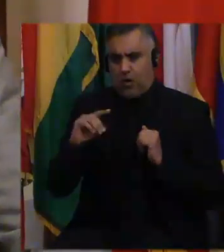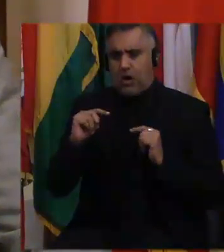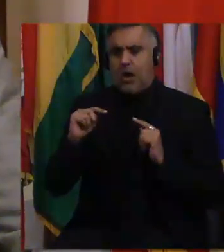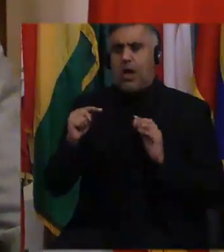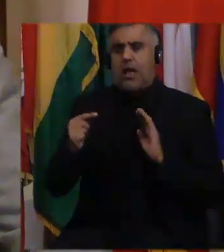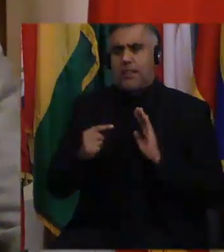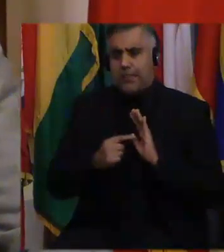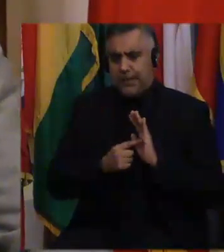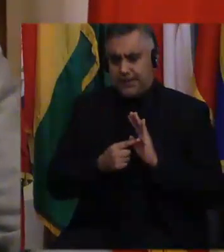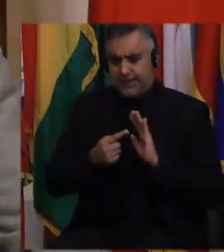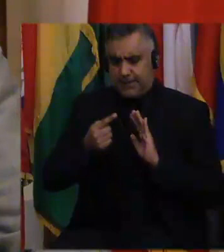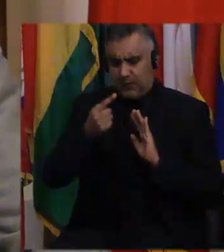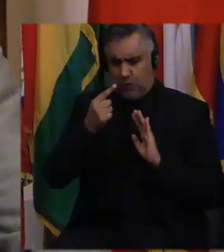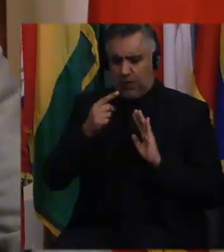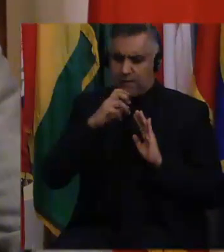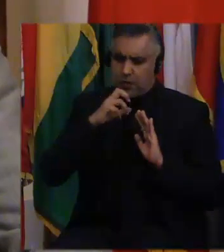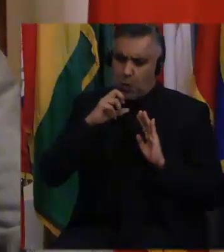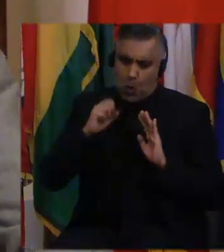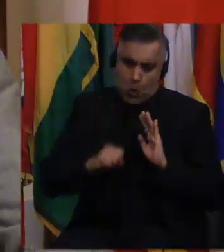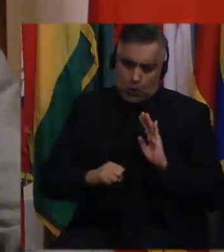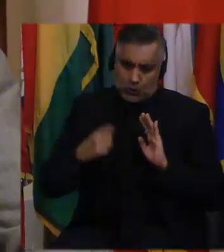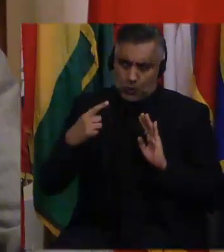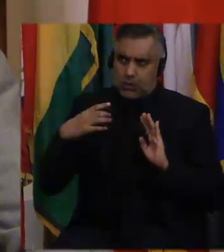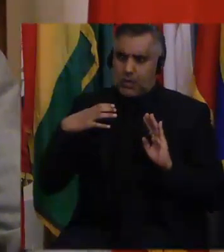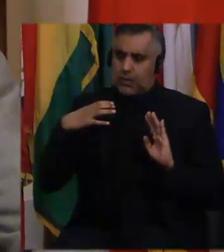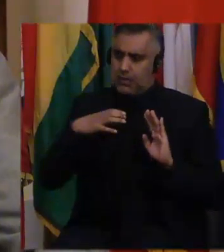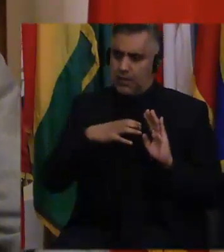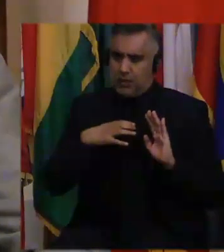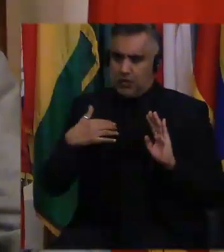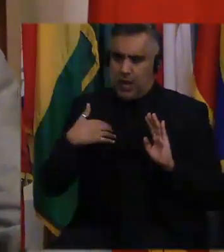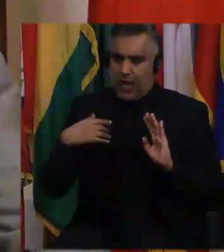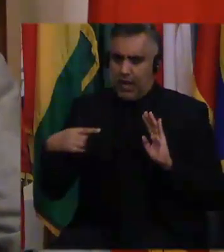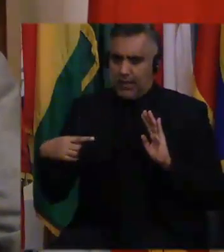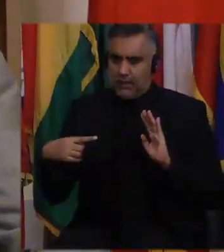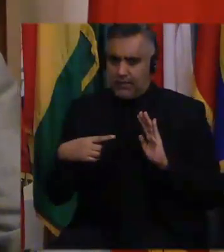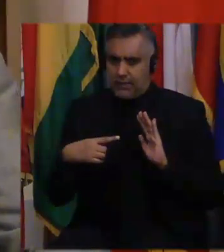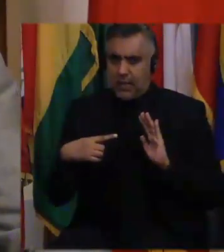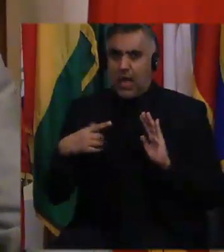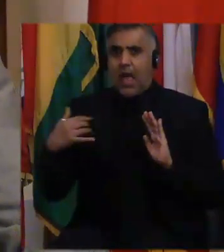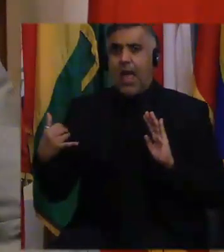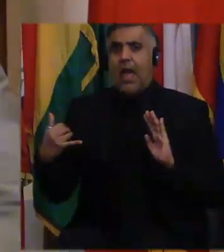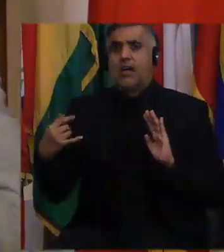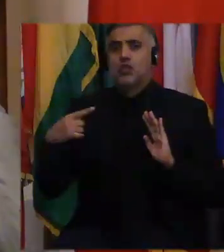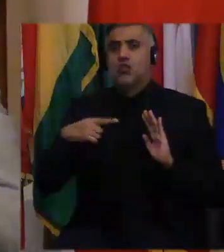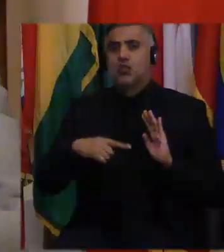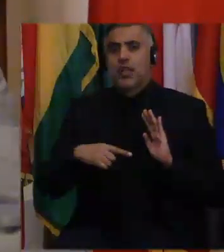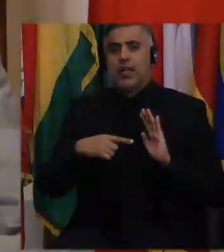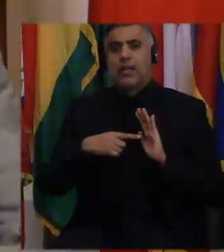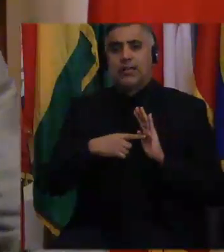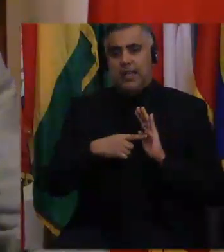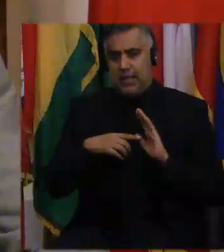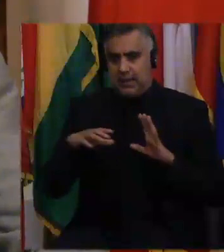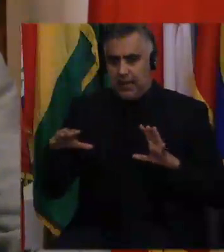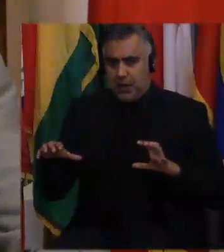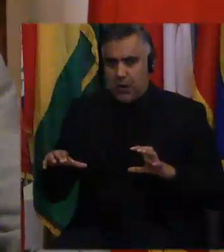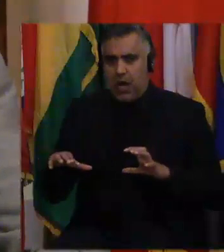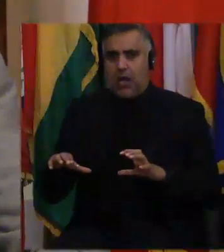relatorías más antiguas que la Comisión mantiene, y hoy ejerce sus actividades en el